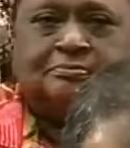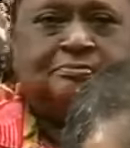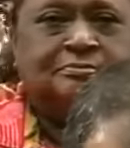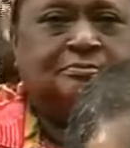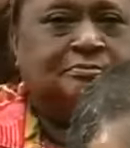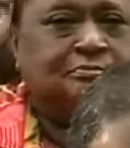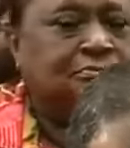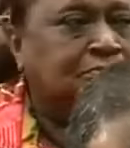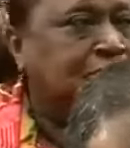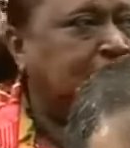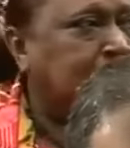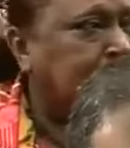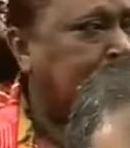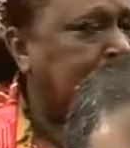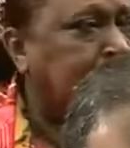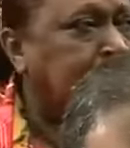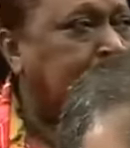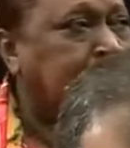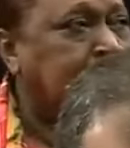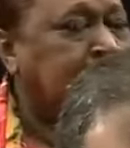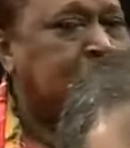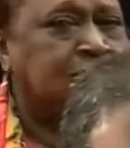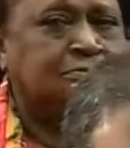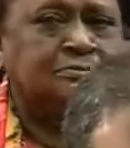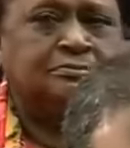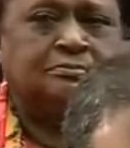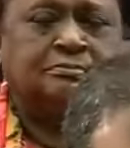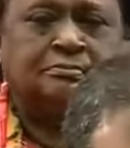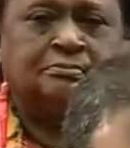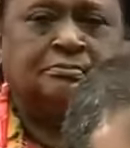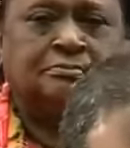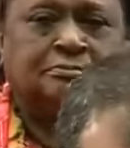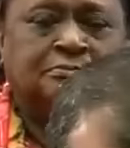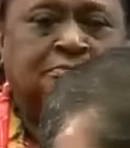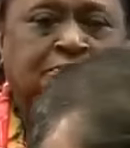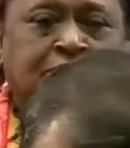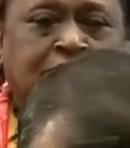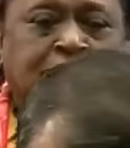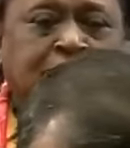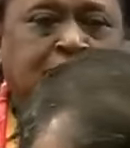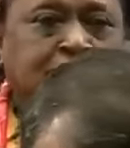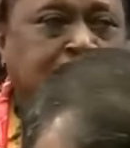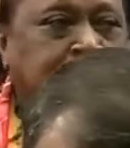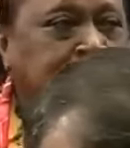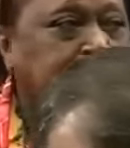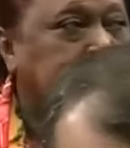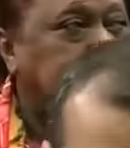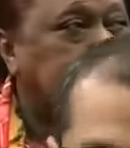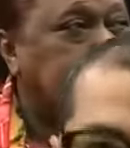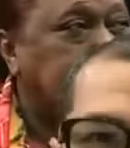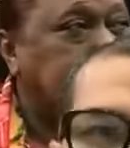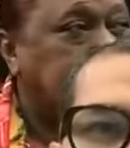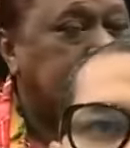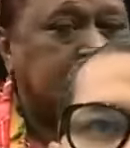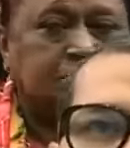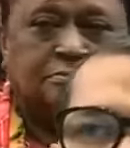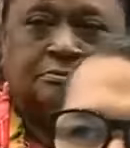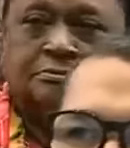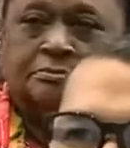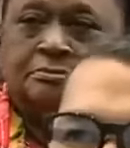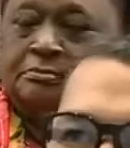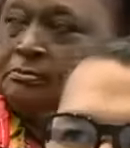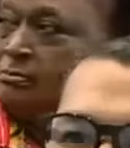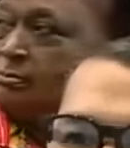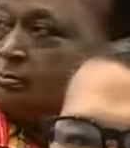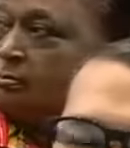y es que se debe crear, propongo a la mesa, sea esta instancia o sea, es a la consideración